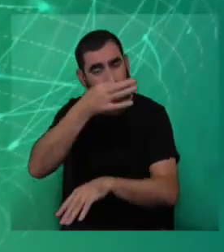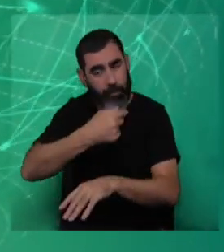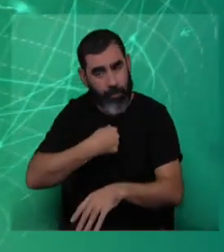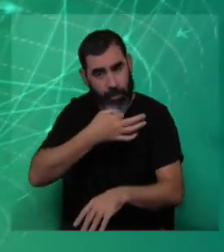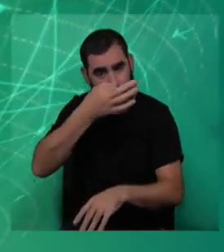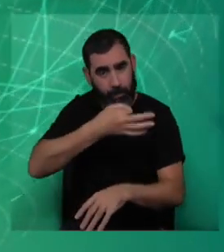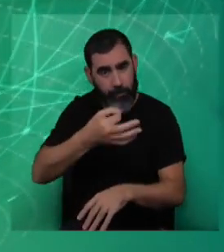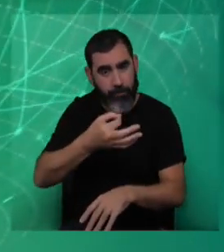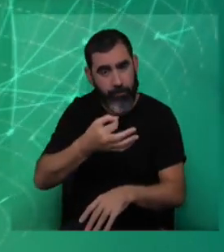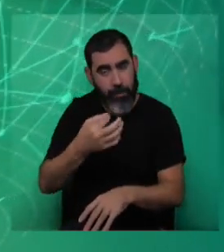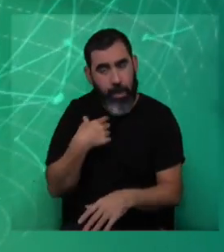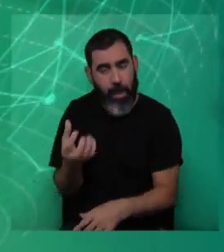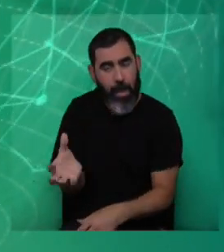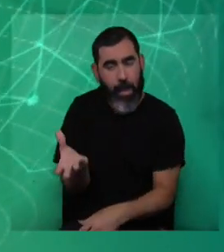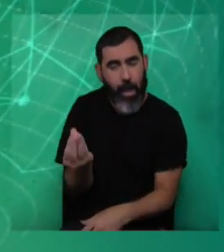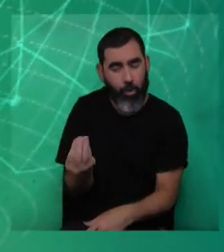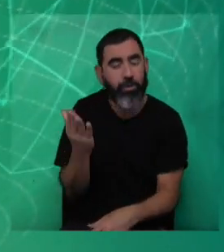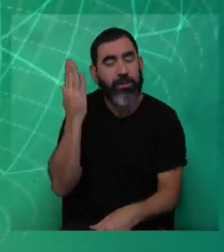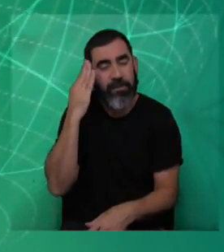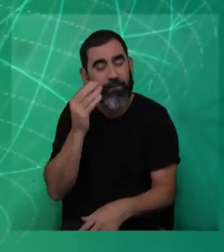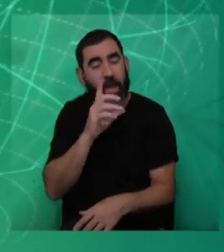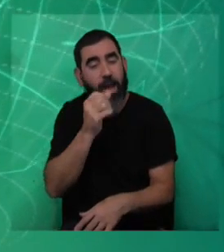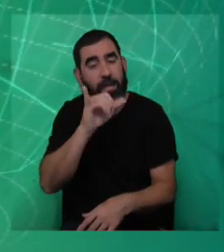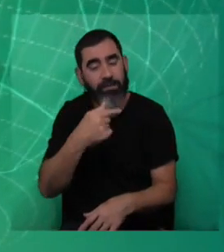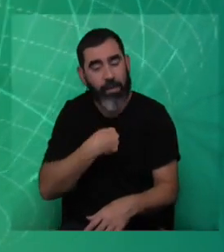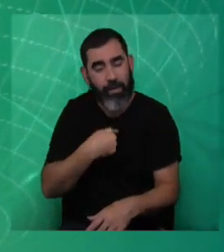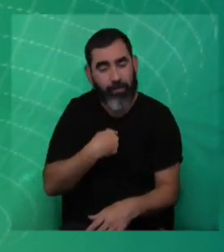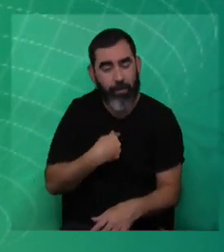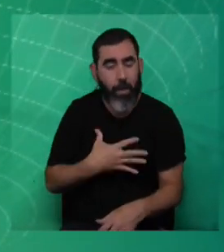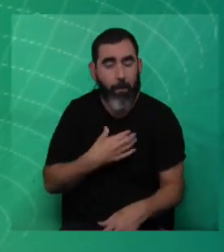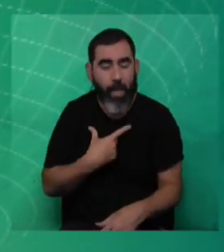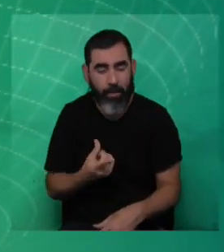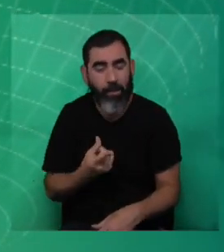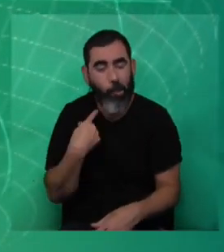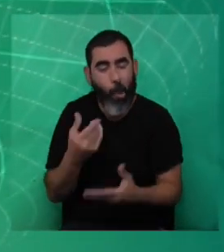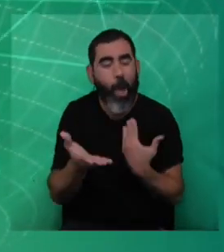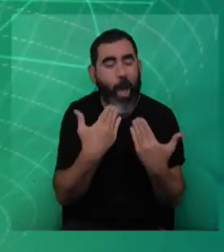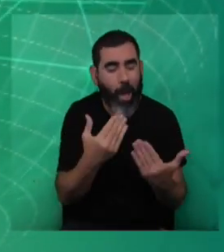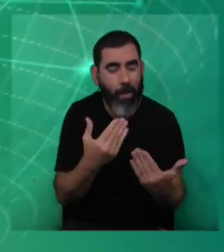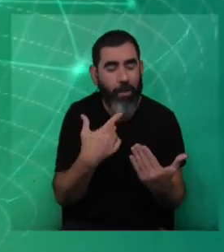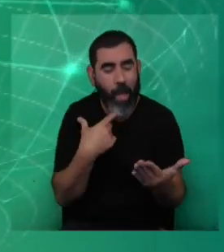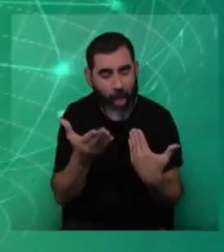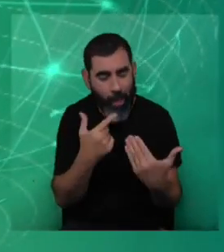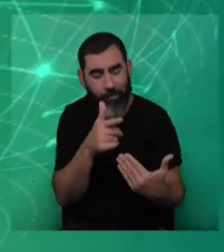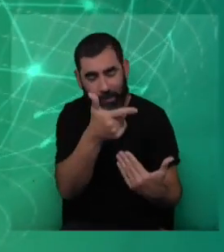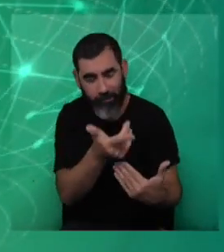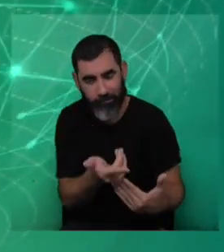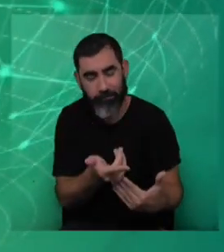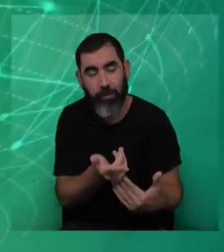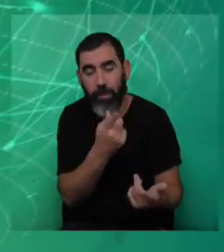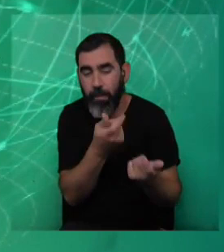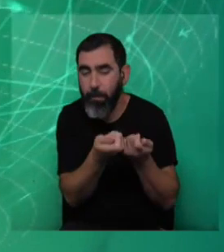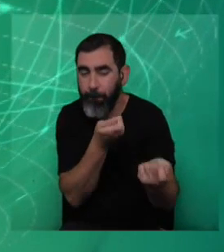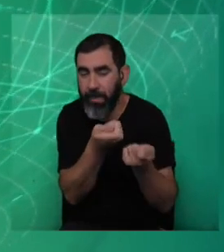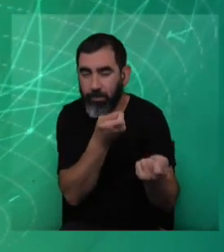mías. Es un gran cagón y sabe bien que Alicia es nuestra, porque yo hablé mil veces con Jorge Díaz que la tenía sumergida. Hay que